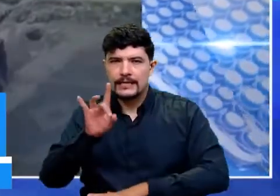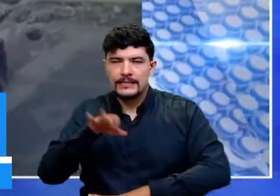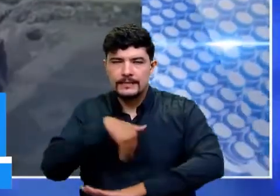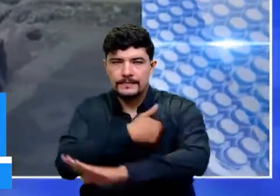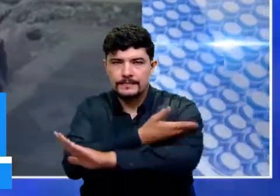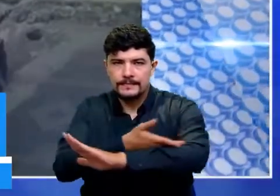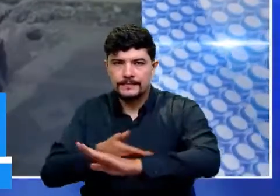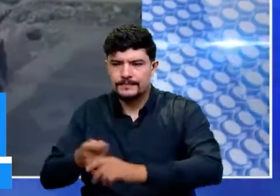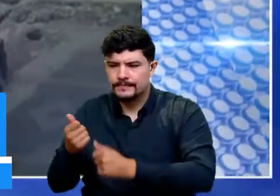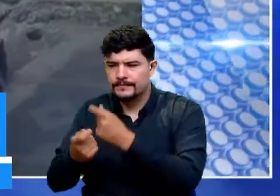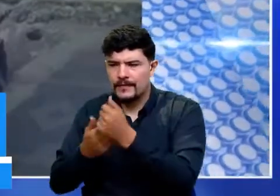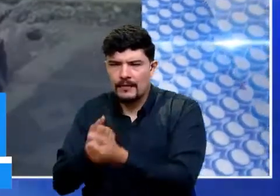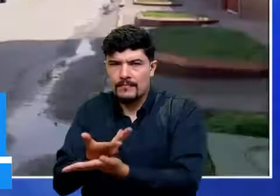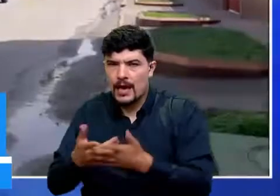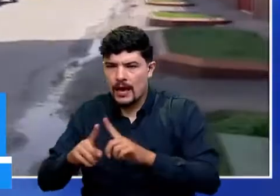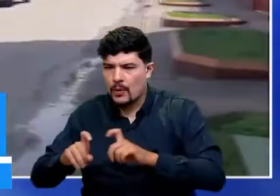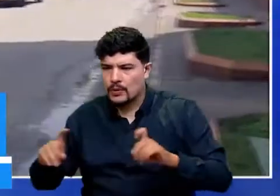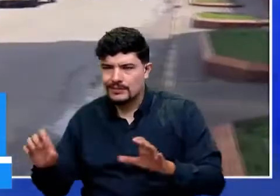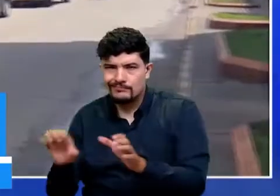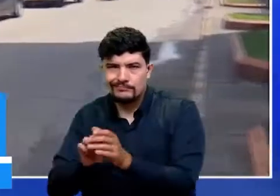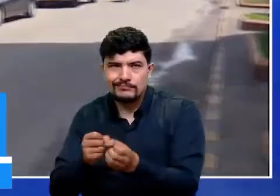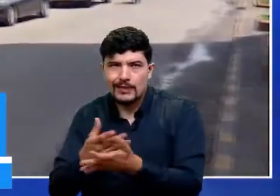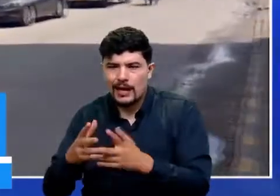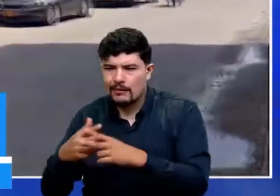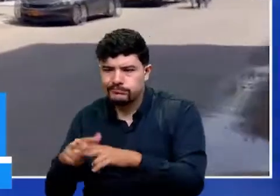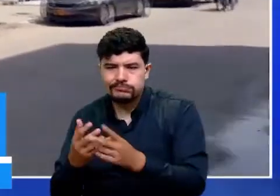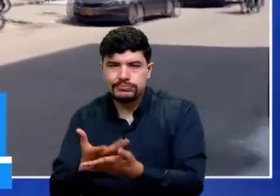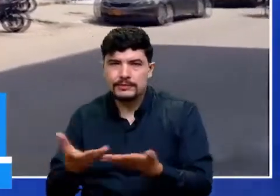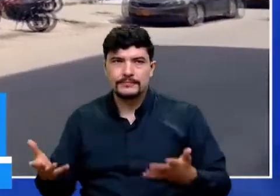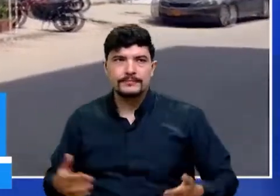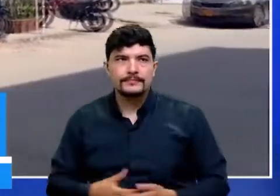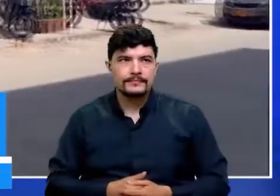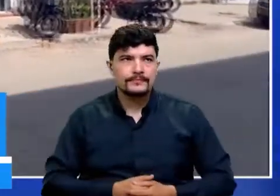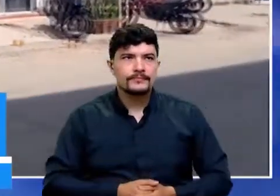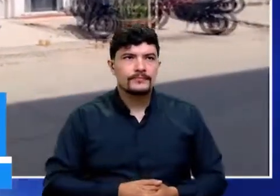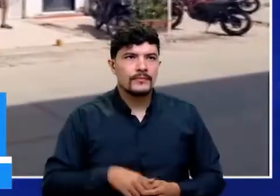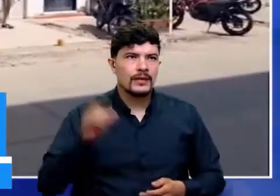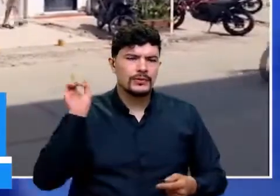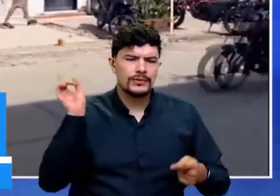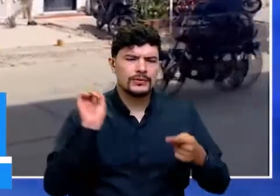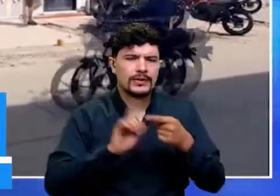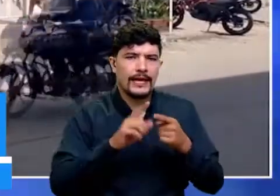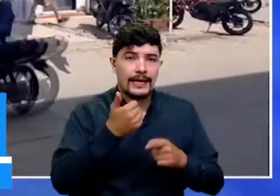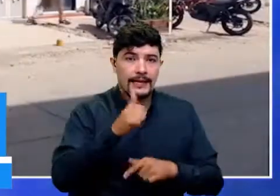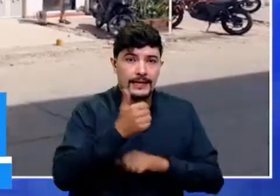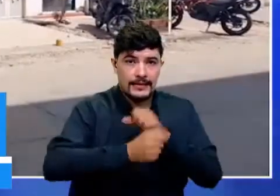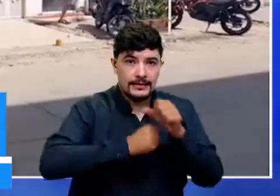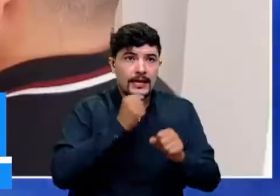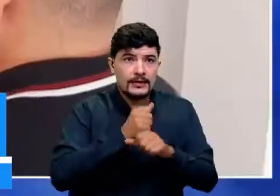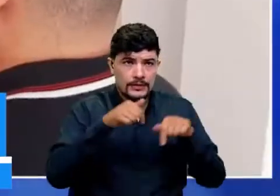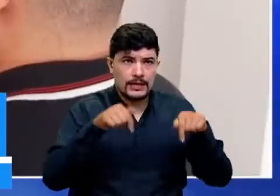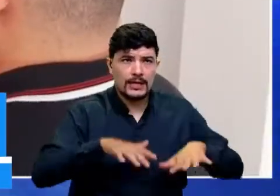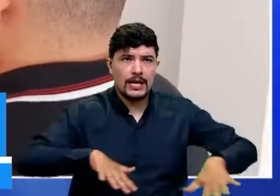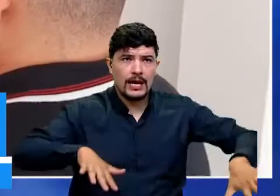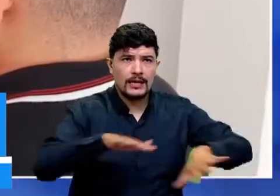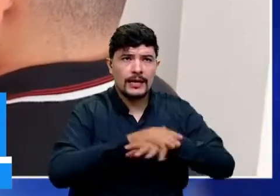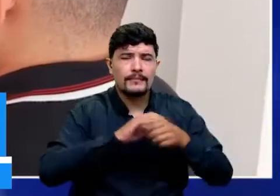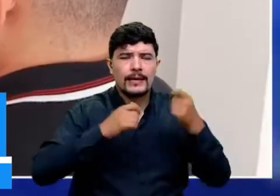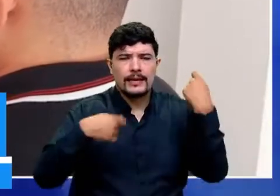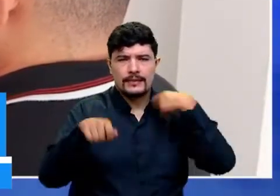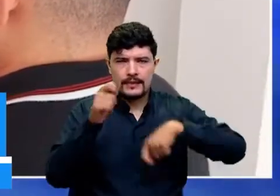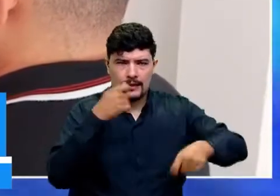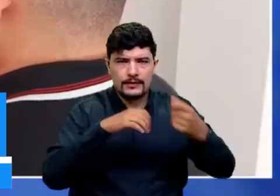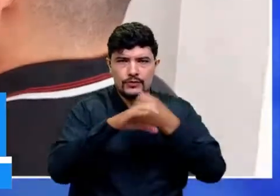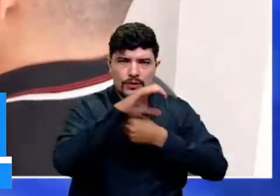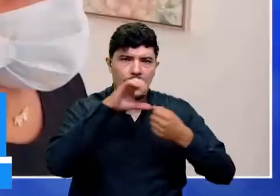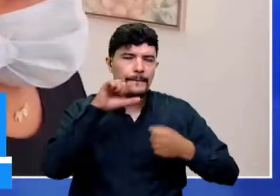de pesos en todos sus equipos. Nosotros tenemos ya más de 10 años acá en el mercado de Barranca, y pues